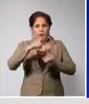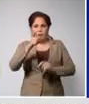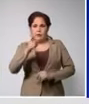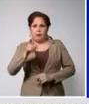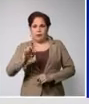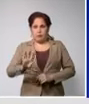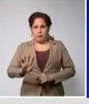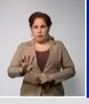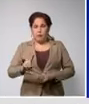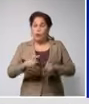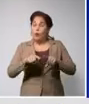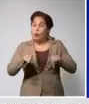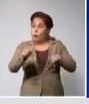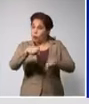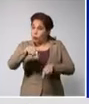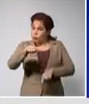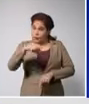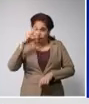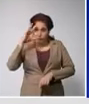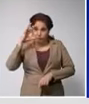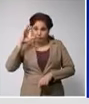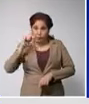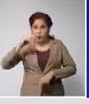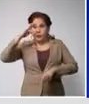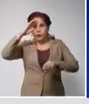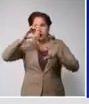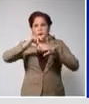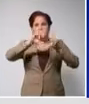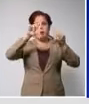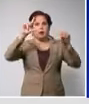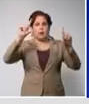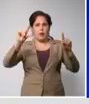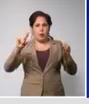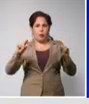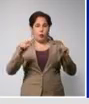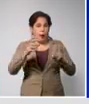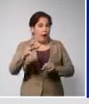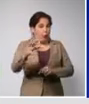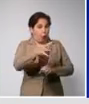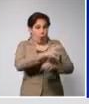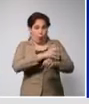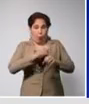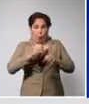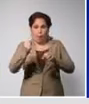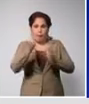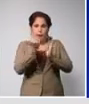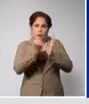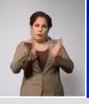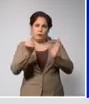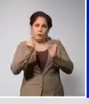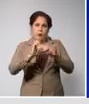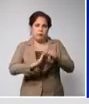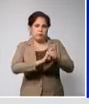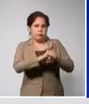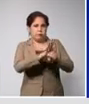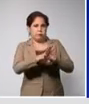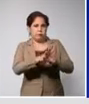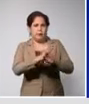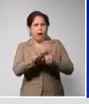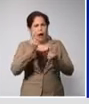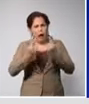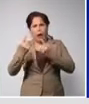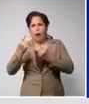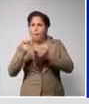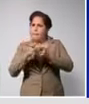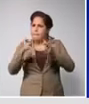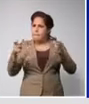Pero como ven, de todas las provincias se han confirmado casos en los últimos días, todas tienen unas más,